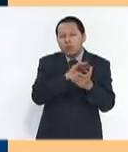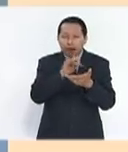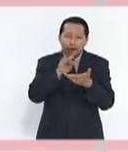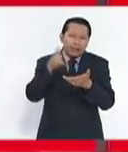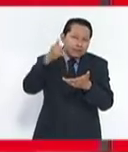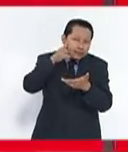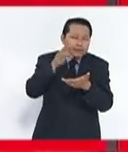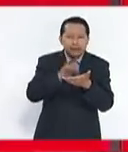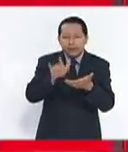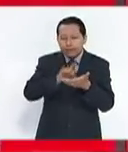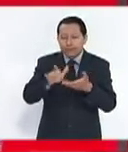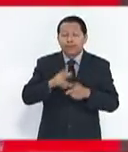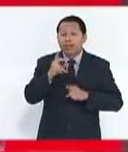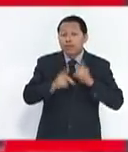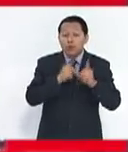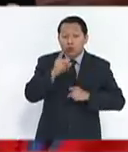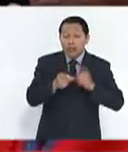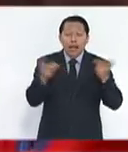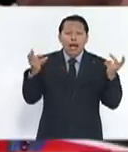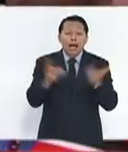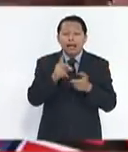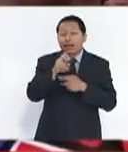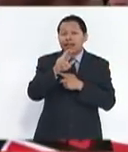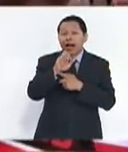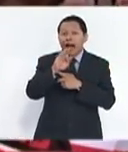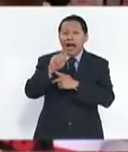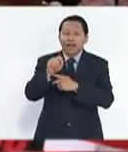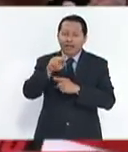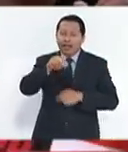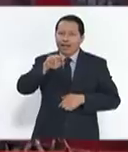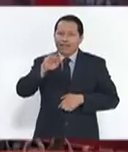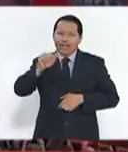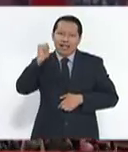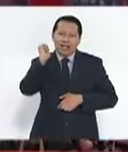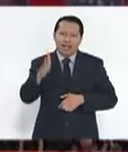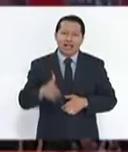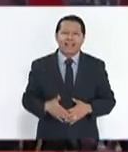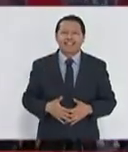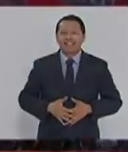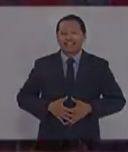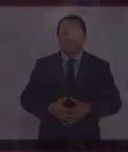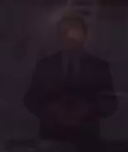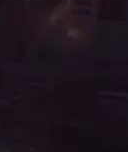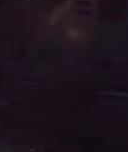tablet. Y en los deportes se realizó el draft de la NFL.